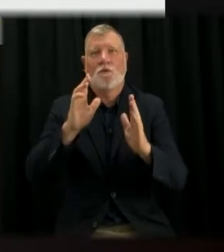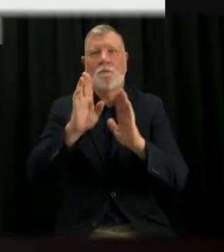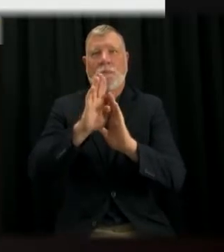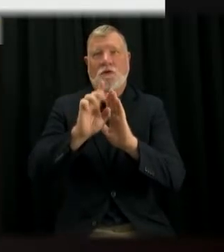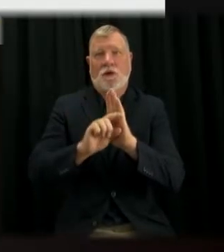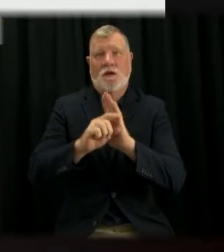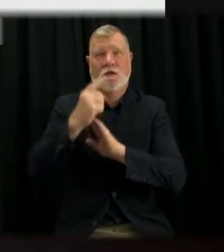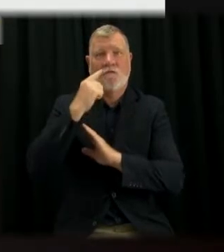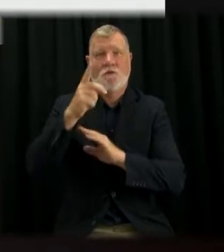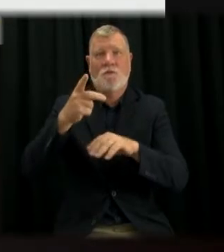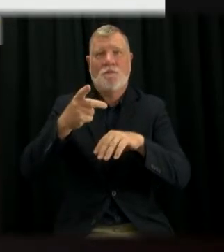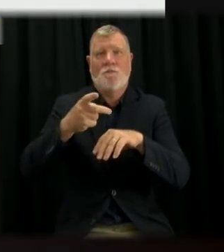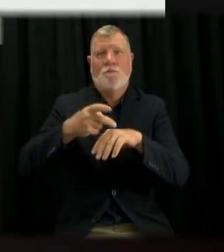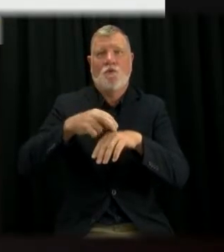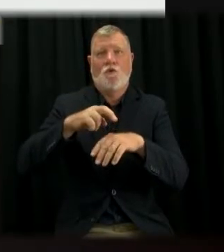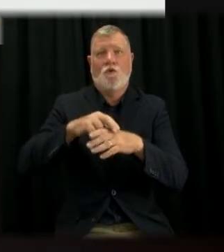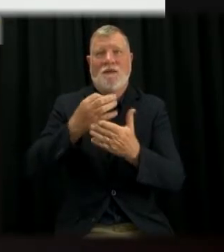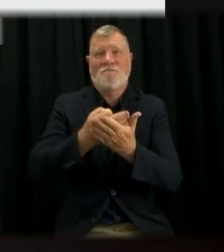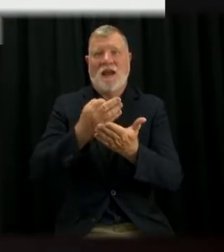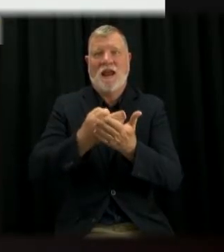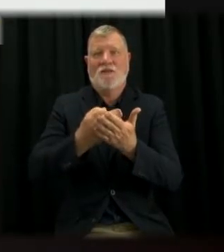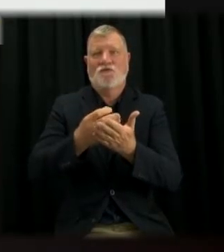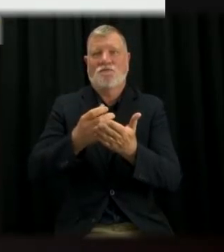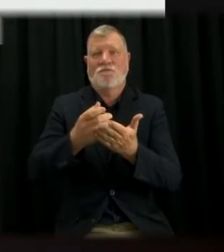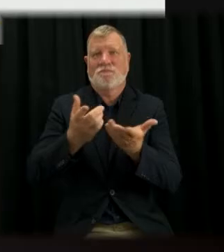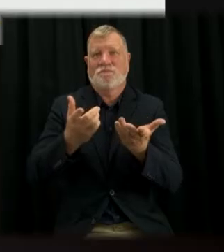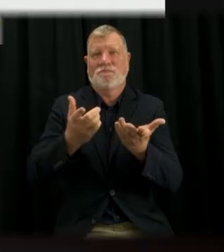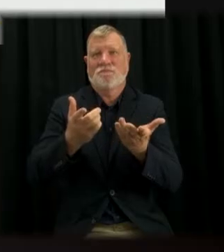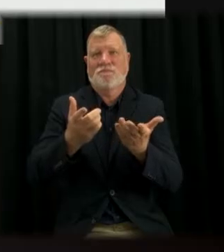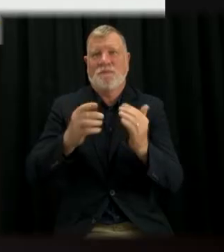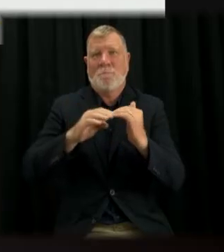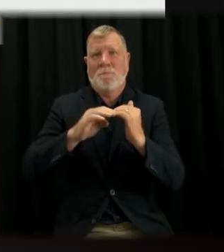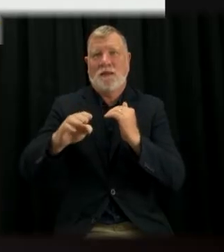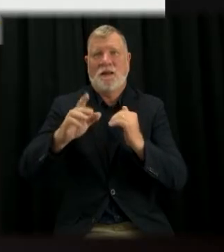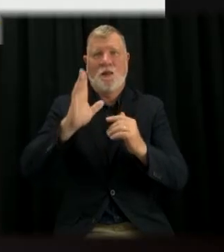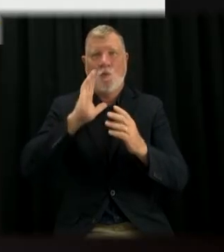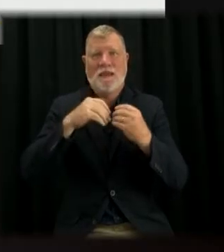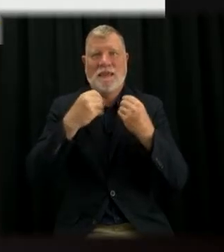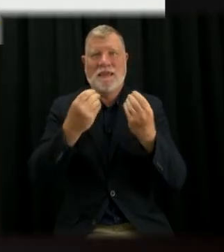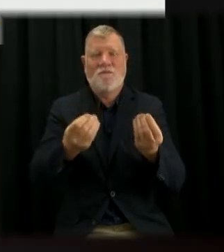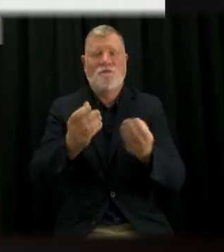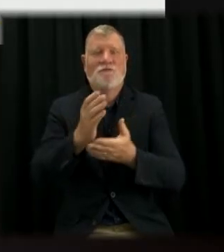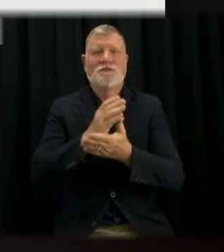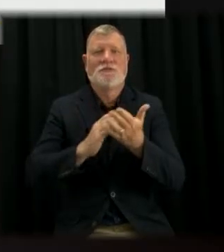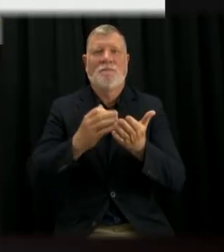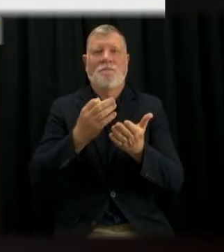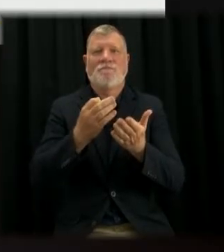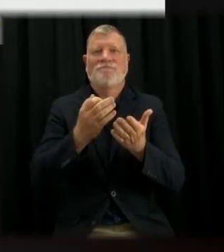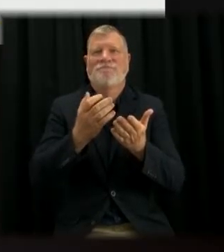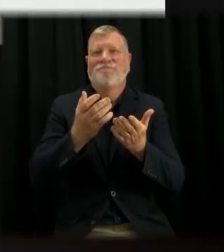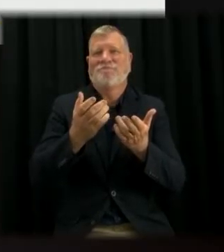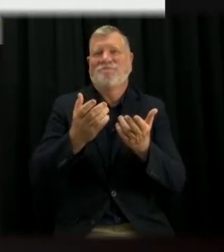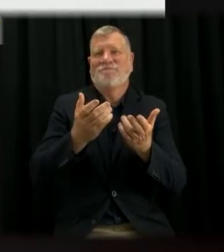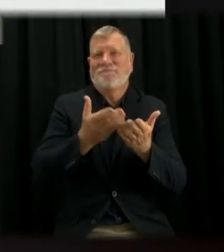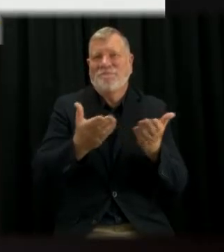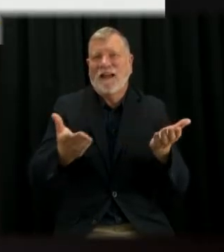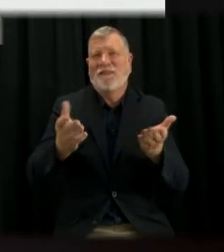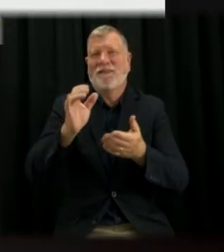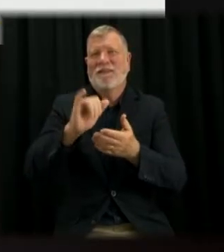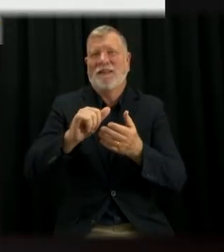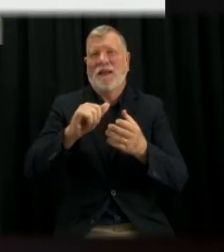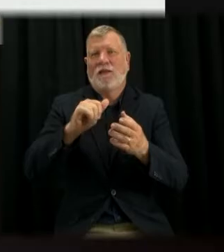Para proveer un trasfondo sobre la línea de base de la información financiera, estos son algunos